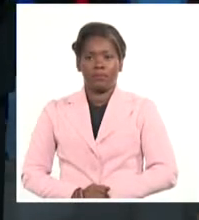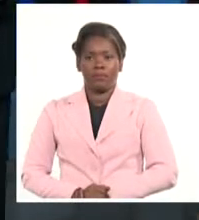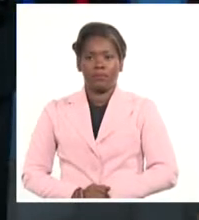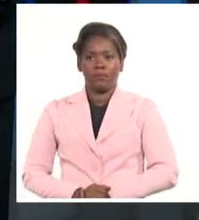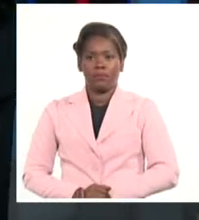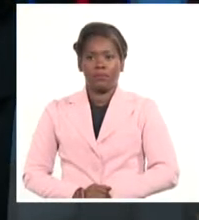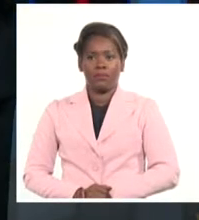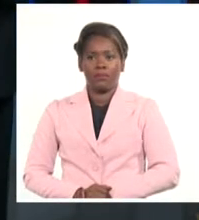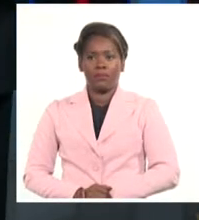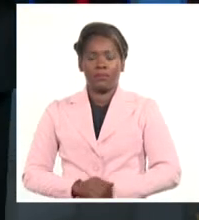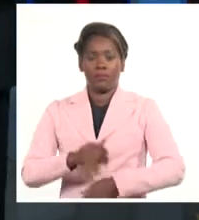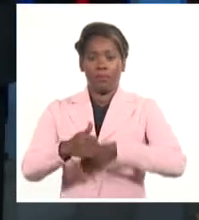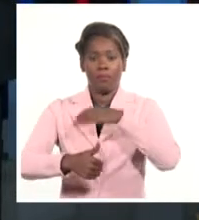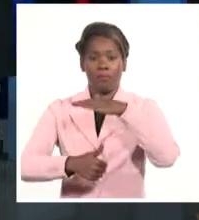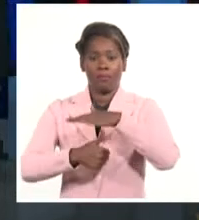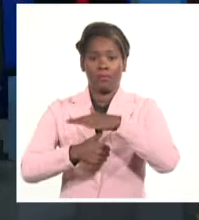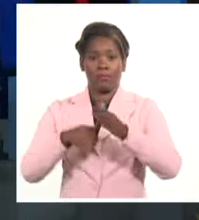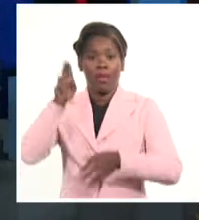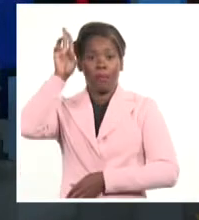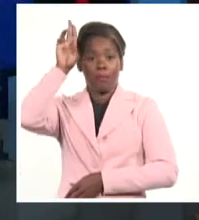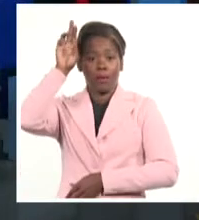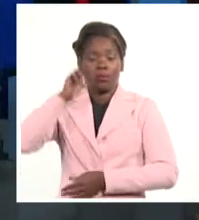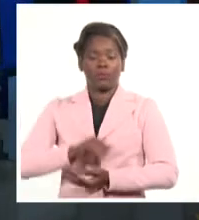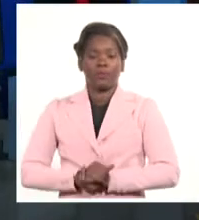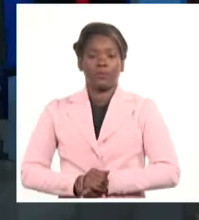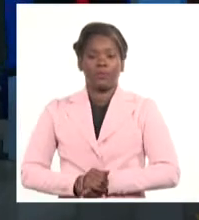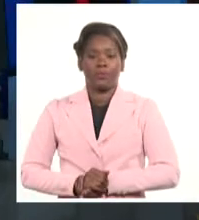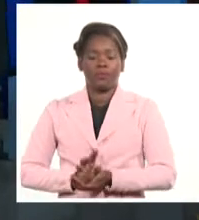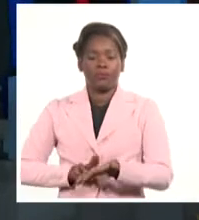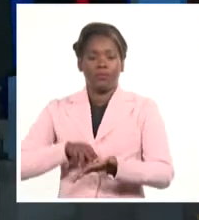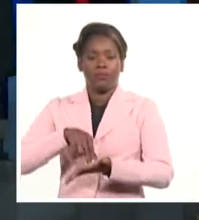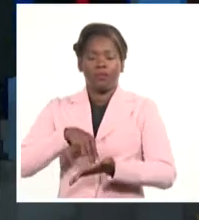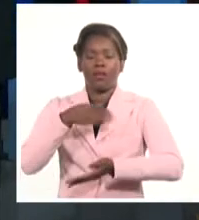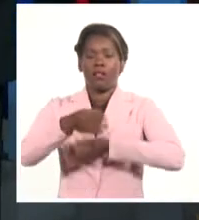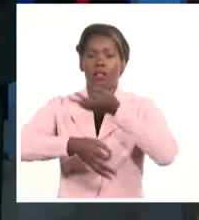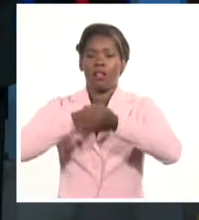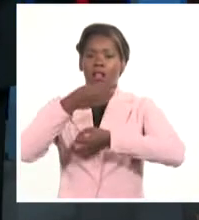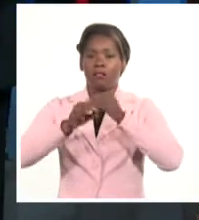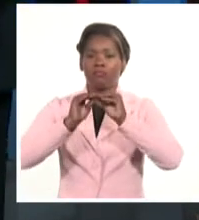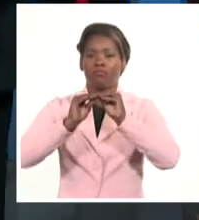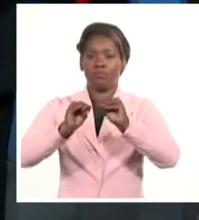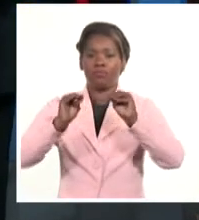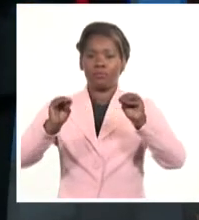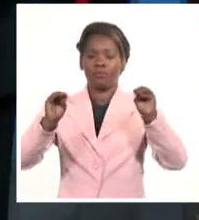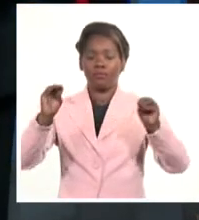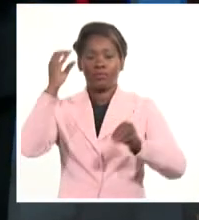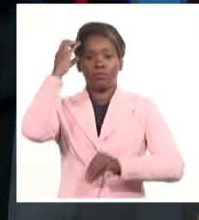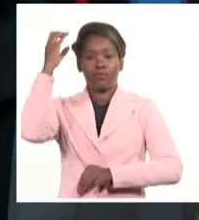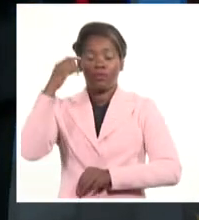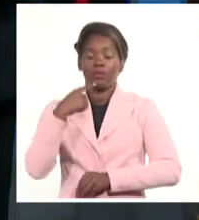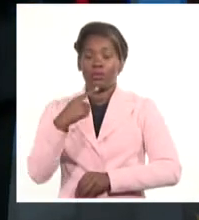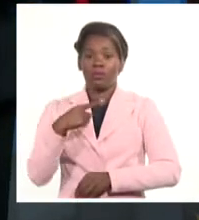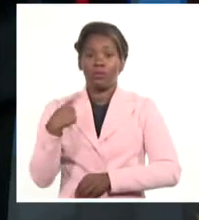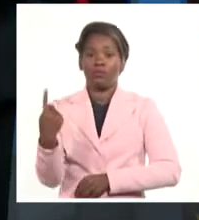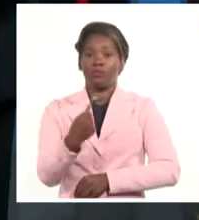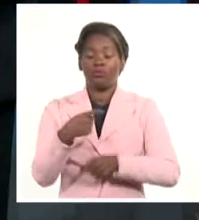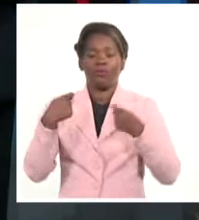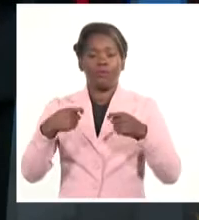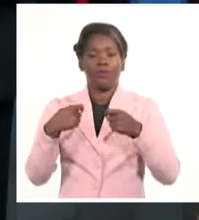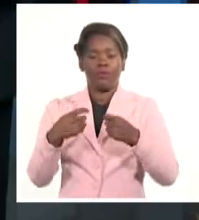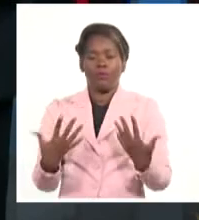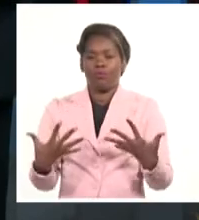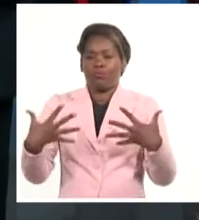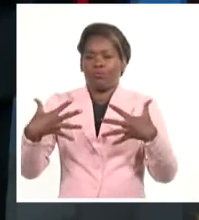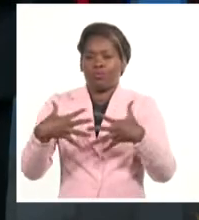El presidente peruano Pedro Castillo llamó hoy a los poderes e instituciones estatales a preservar, dijo, la institucionalidad democrática y el